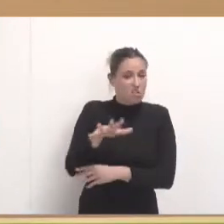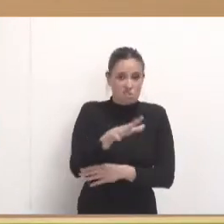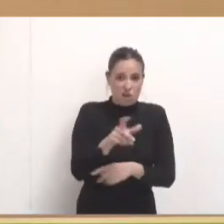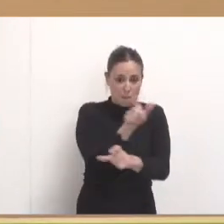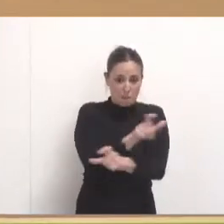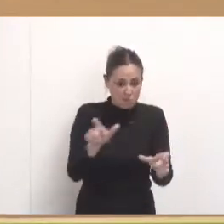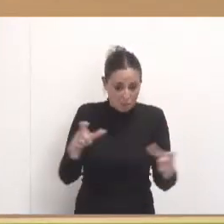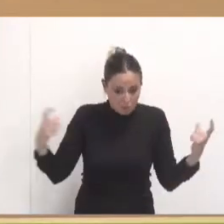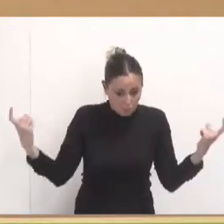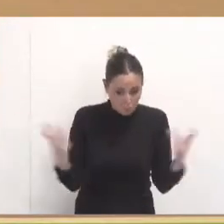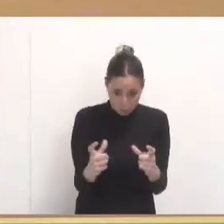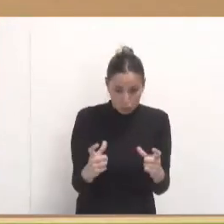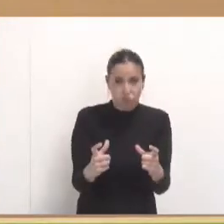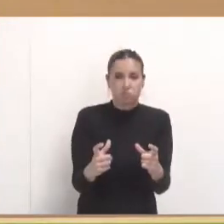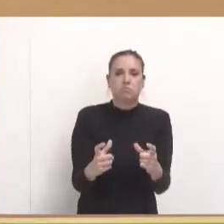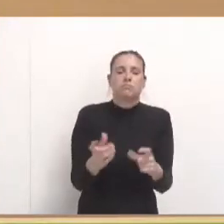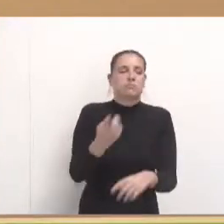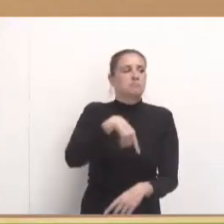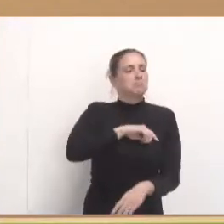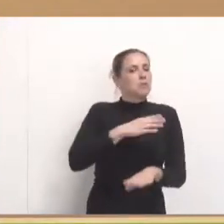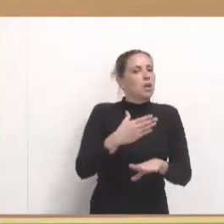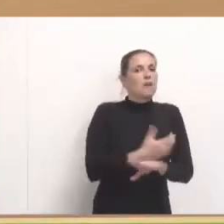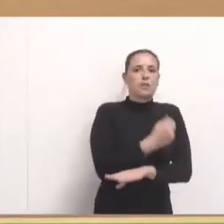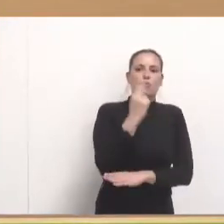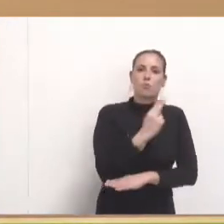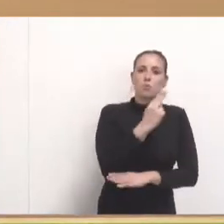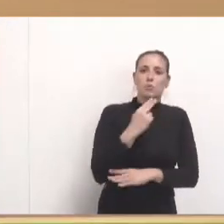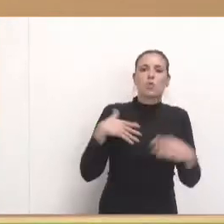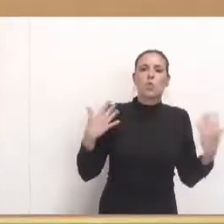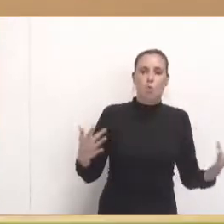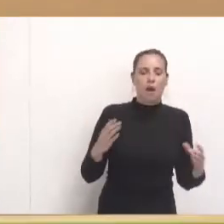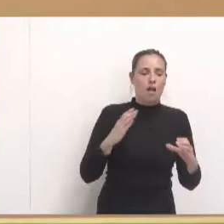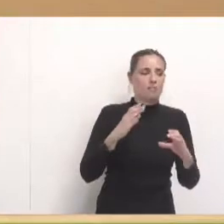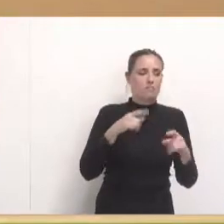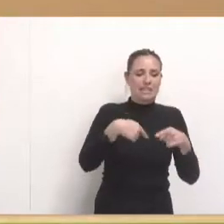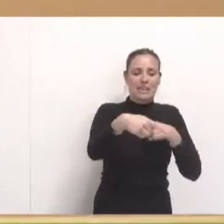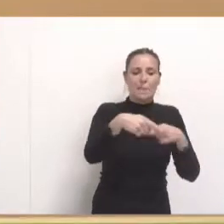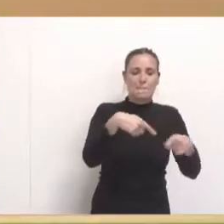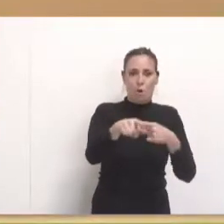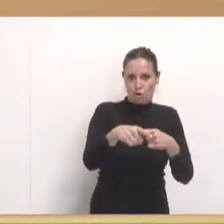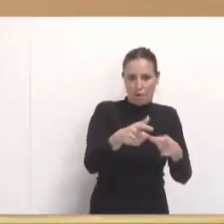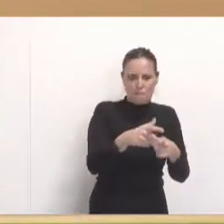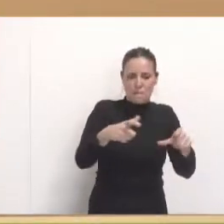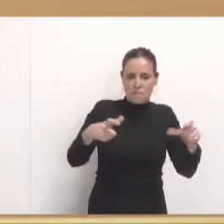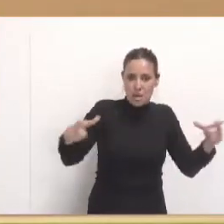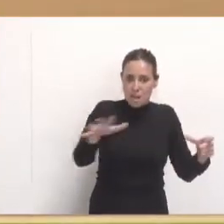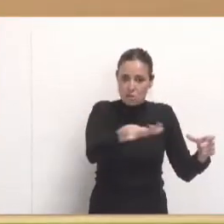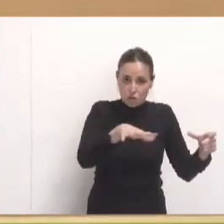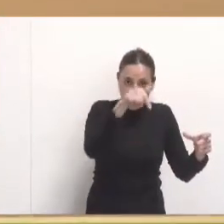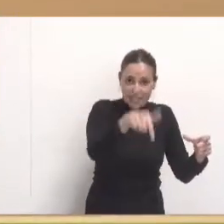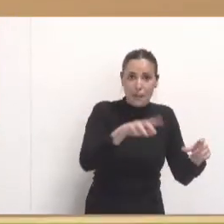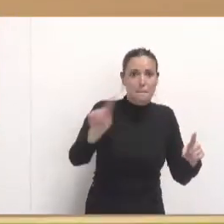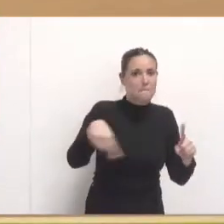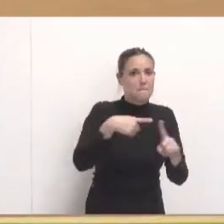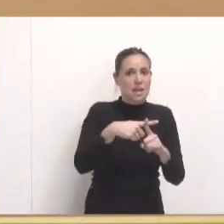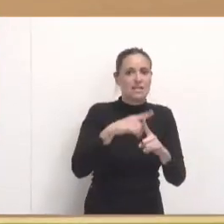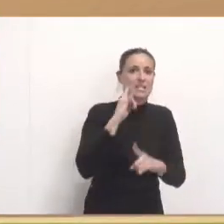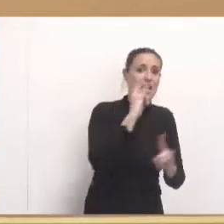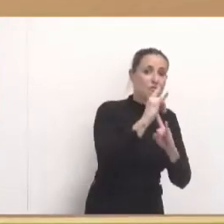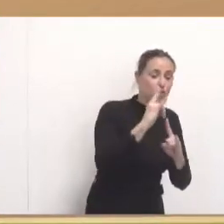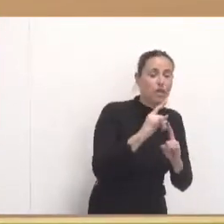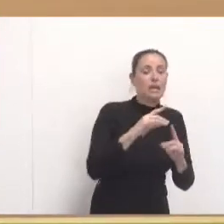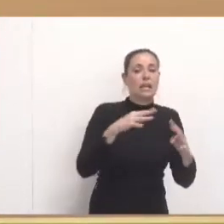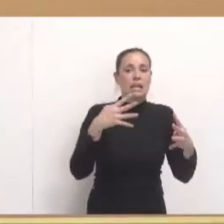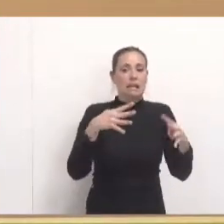el Cabildo de Tenerife se compromete a ampliar la conectividad de transporte con esta zona de la isla, así como las redes de telefonía e internet, como dos de los